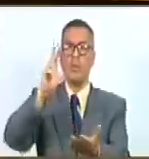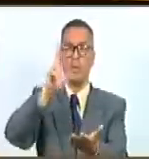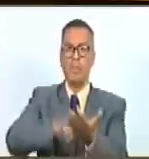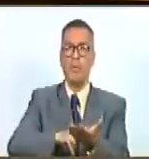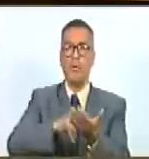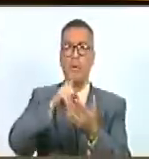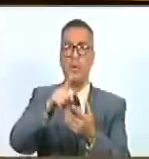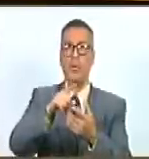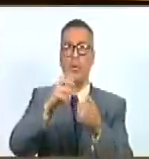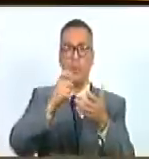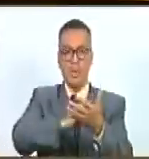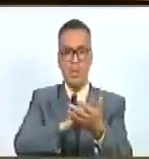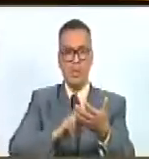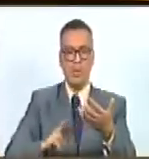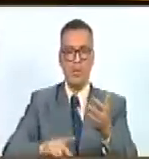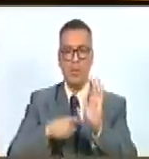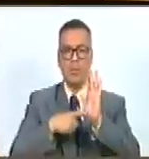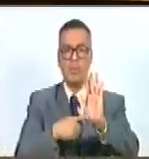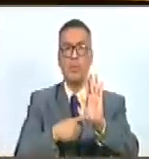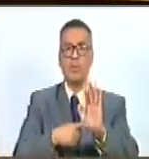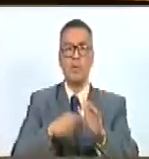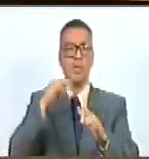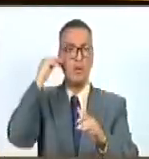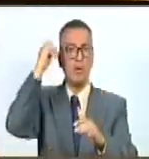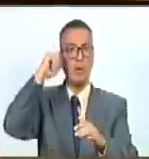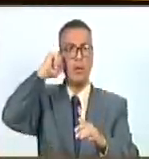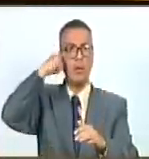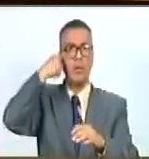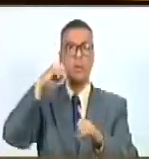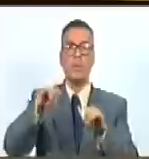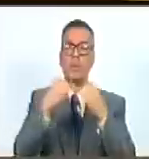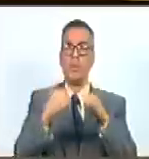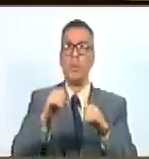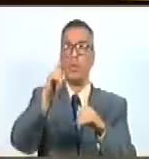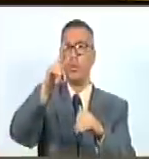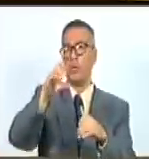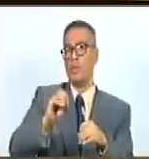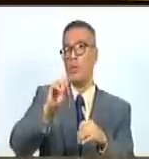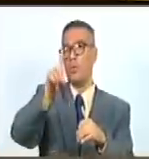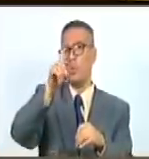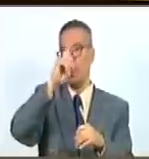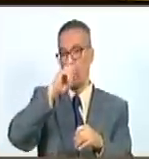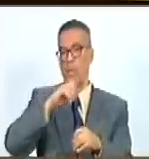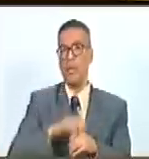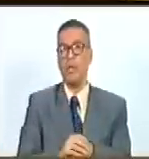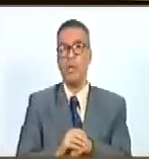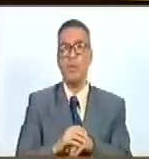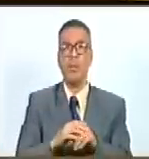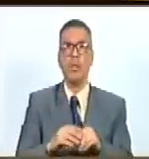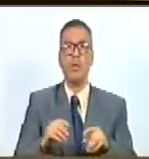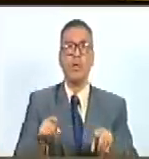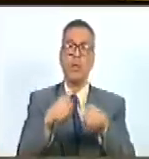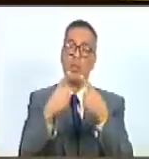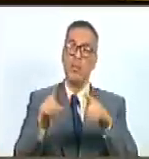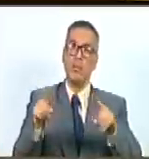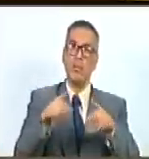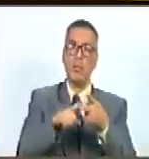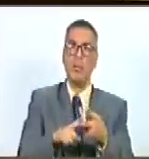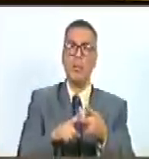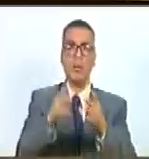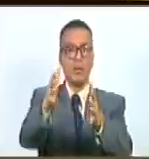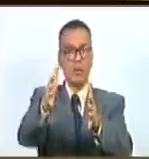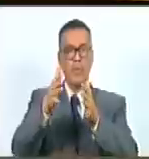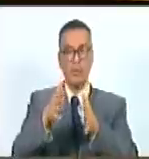el texto presentado en conmemoración a los 201 años del aniversario de la